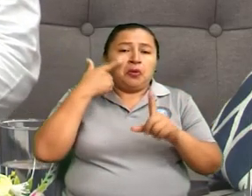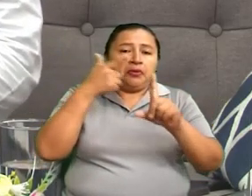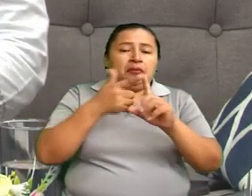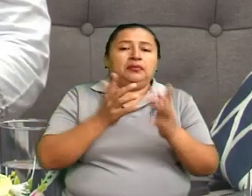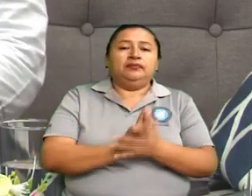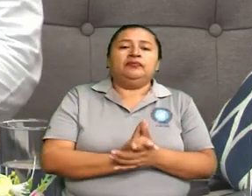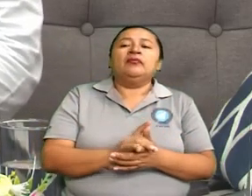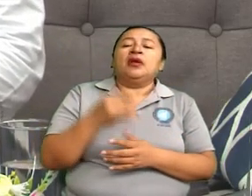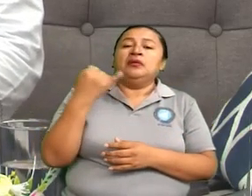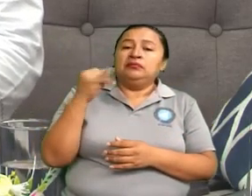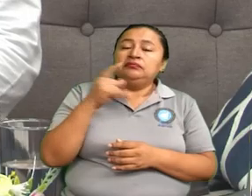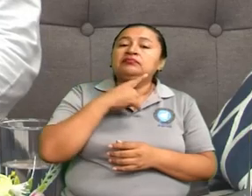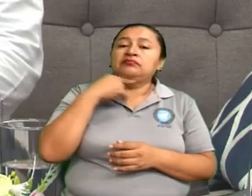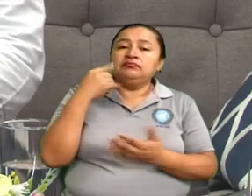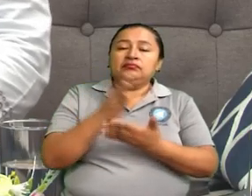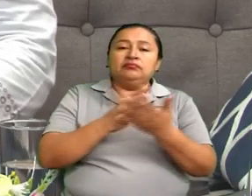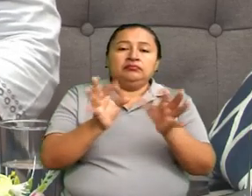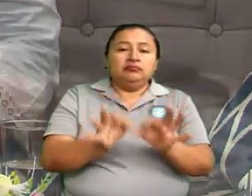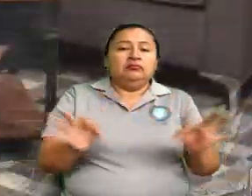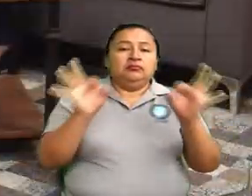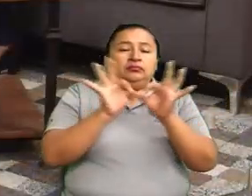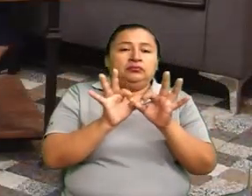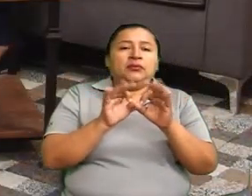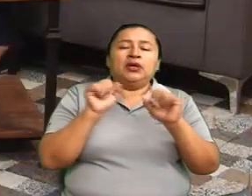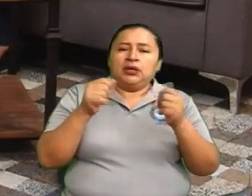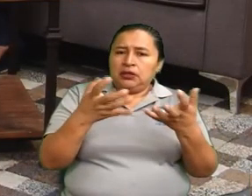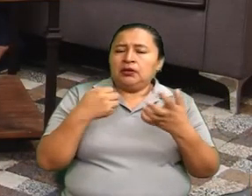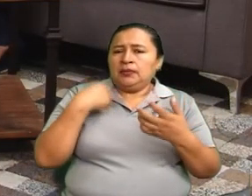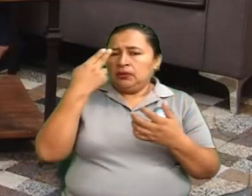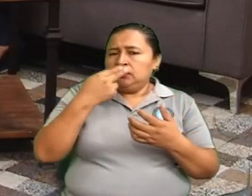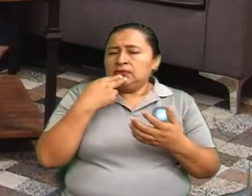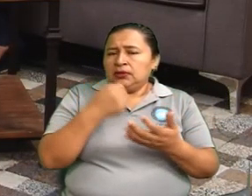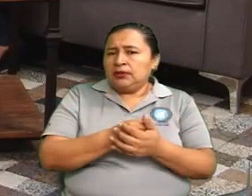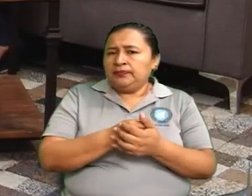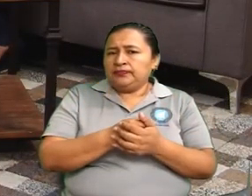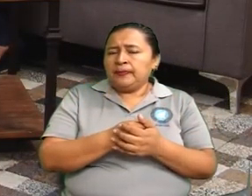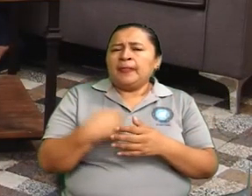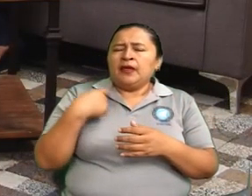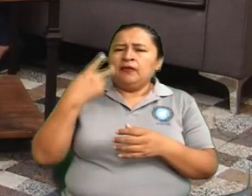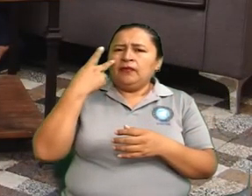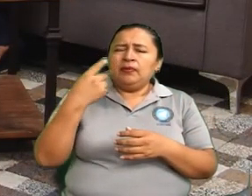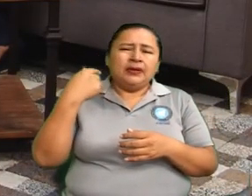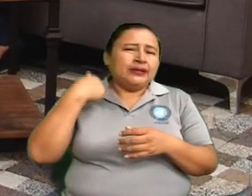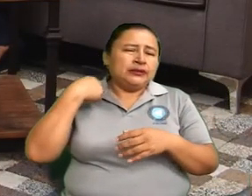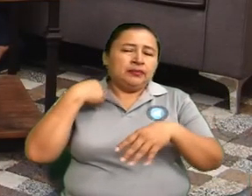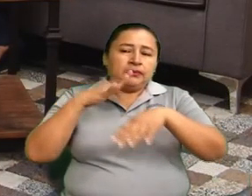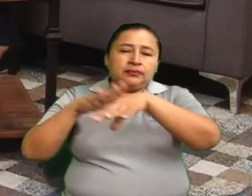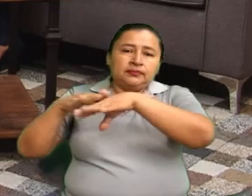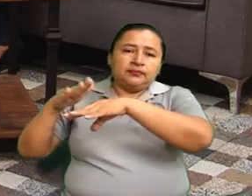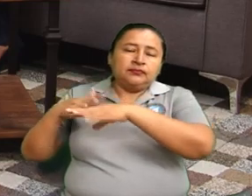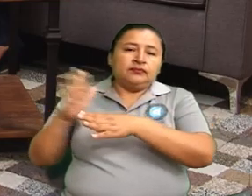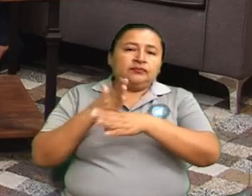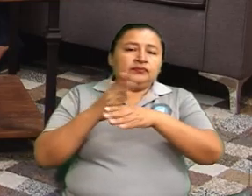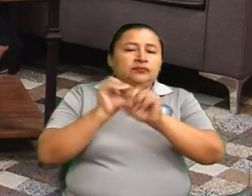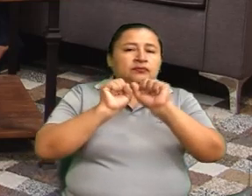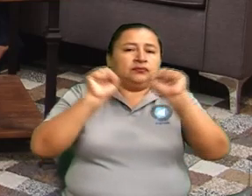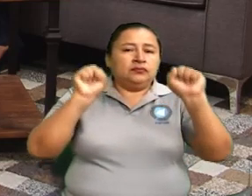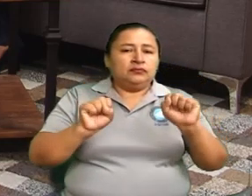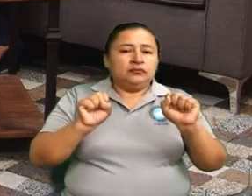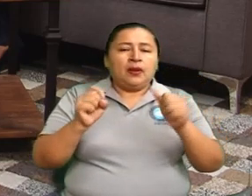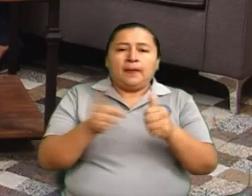Sin duda alguna un fomento y algo muy importante que quisiera preguntarle. Vemos que cada vez que convocan a estos tipos de talleres,